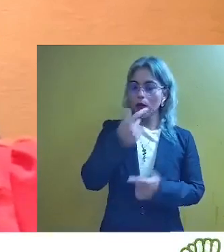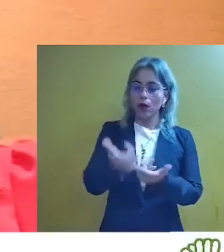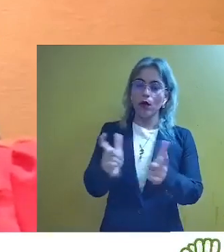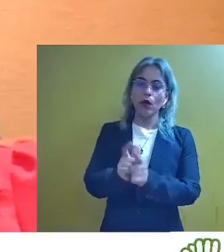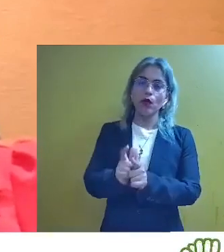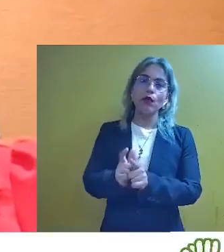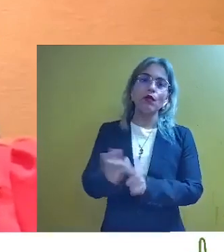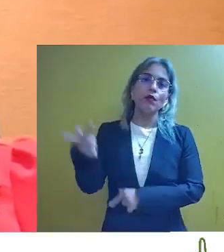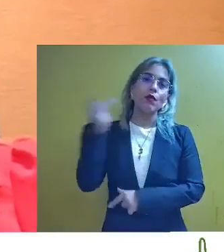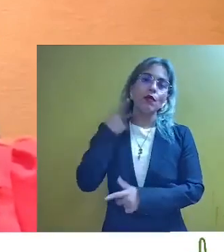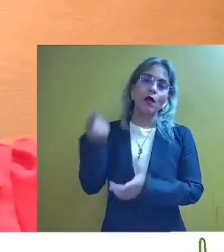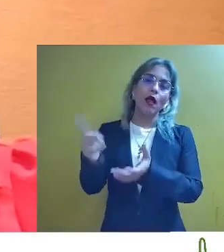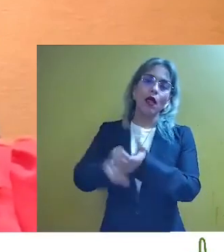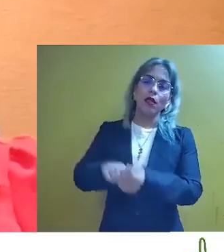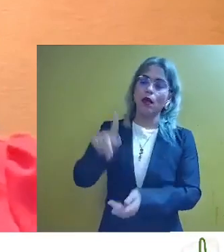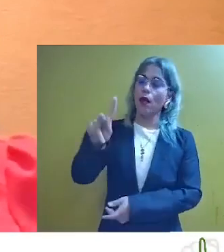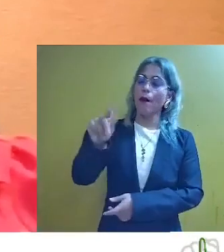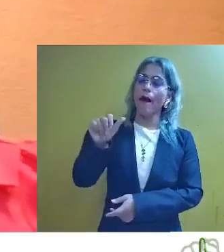Acción Nacional